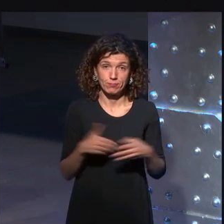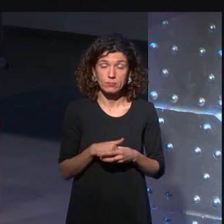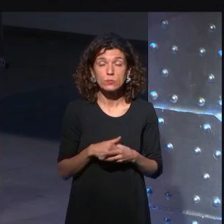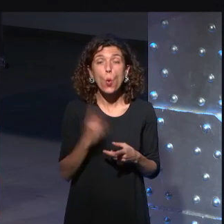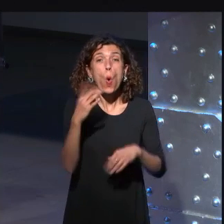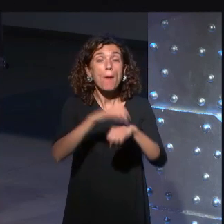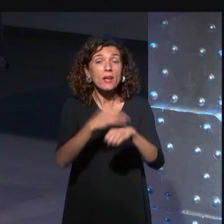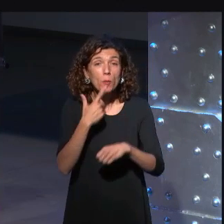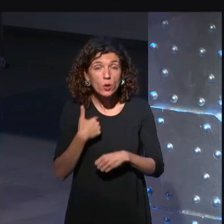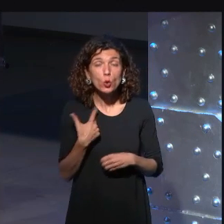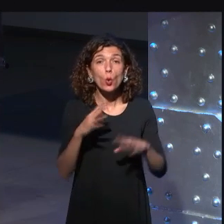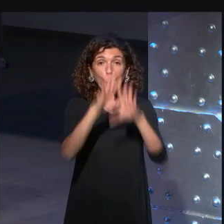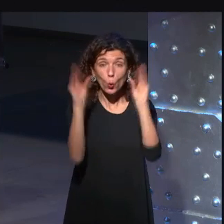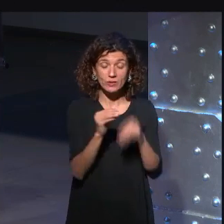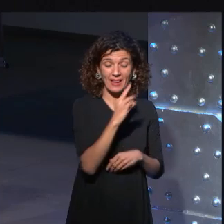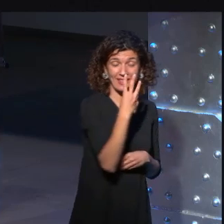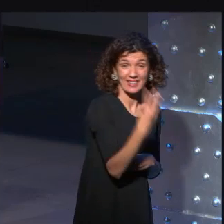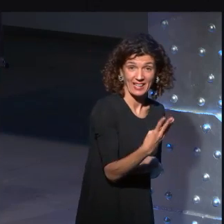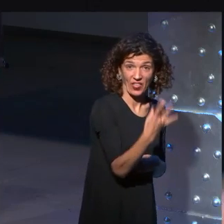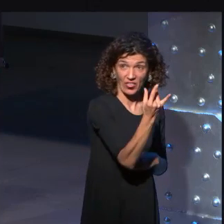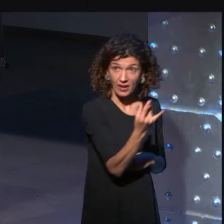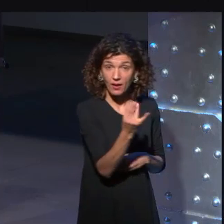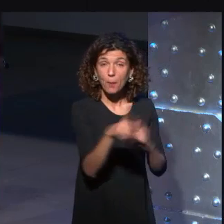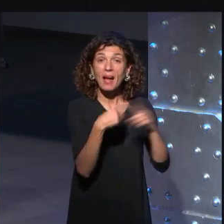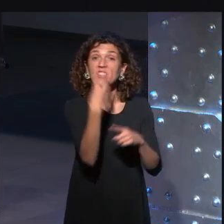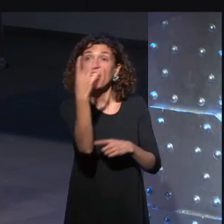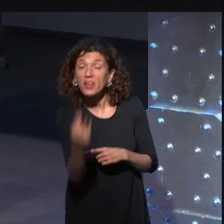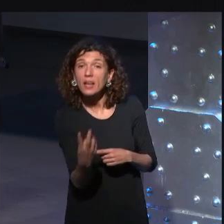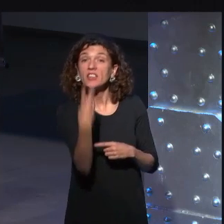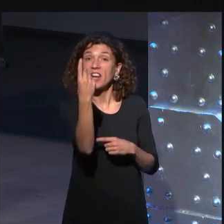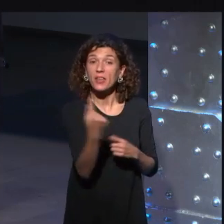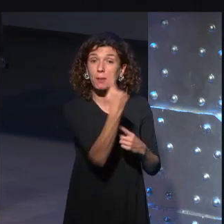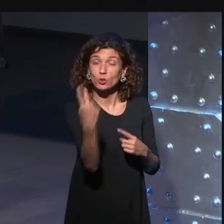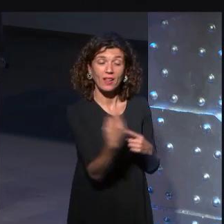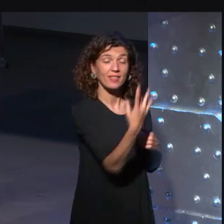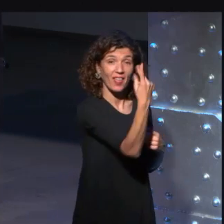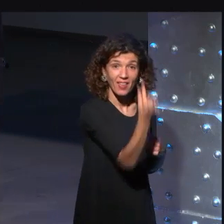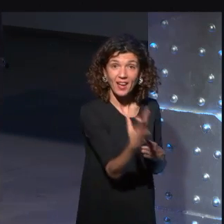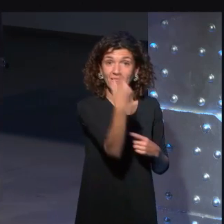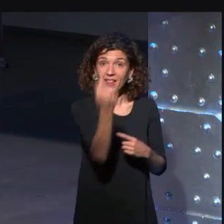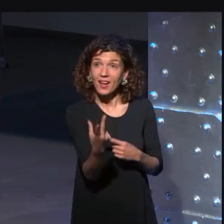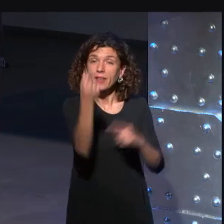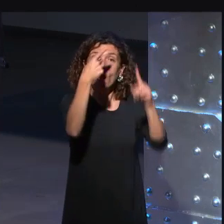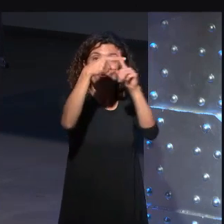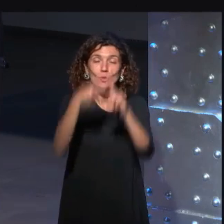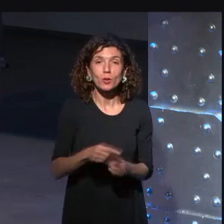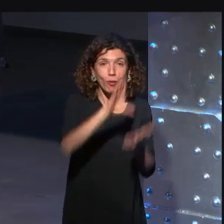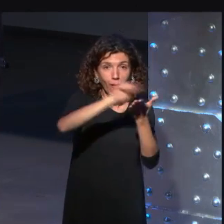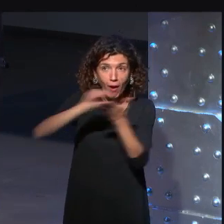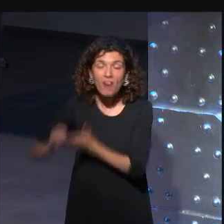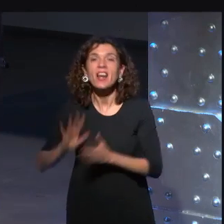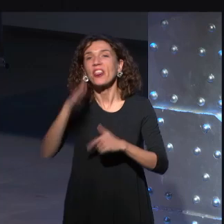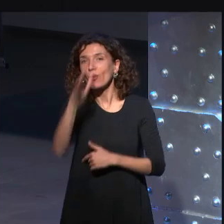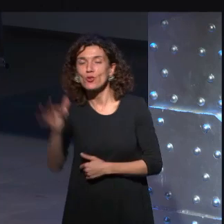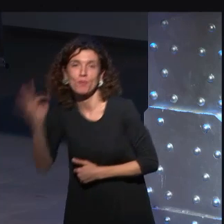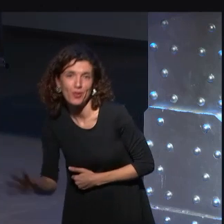Pero un amigo me dijo, si tú juntas los 3 días de este con los 3 días de aquel, Claro. con los 3 días de aquel, puedes juntar tus 5 años y medio. Entonces,